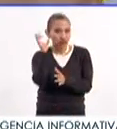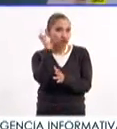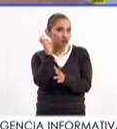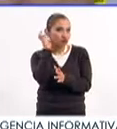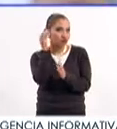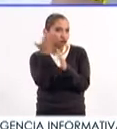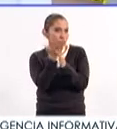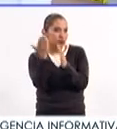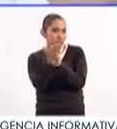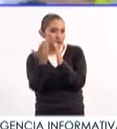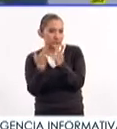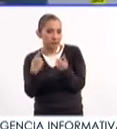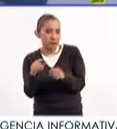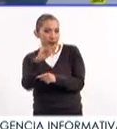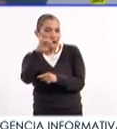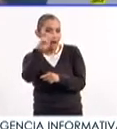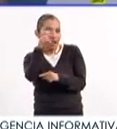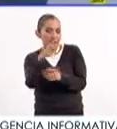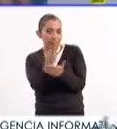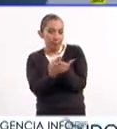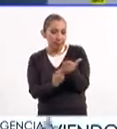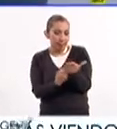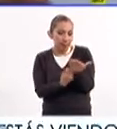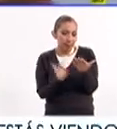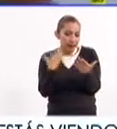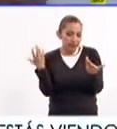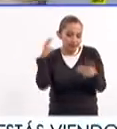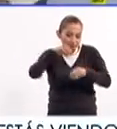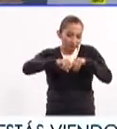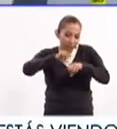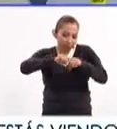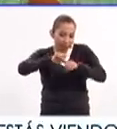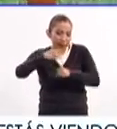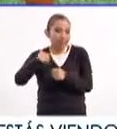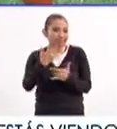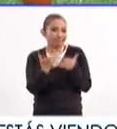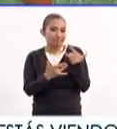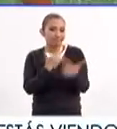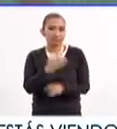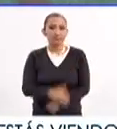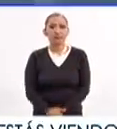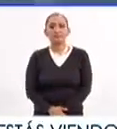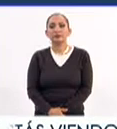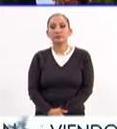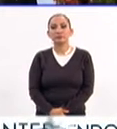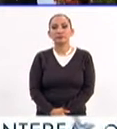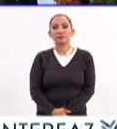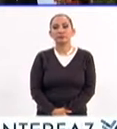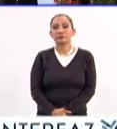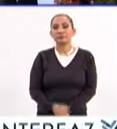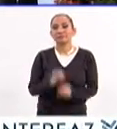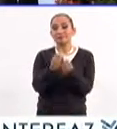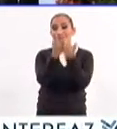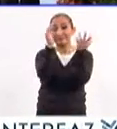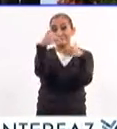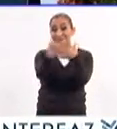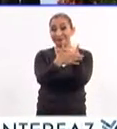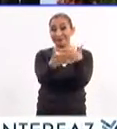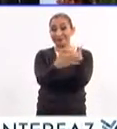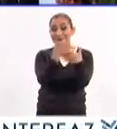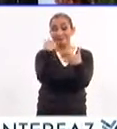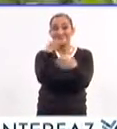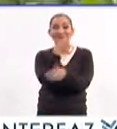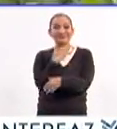escucharán fragmentos de canciones de jazz y dibujarán o moldearán lo que les hizo sentir. La primavera está cerca y